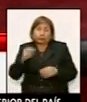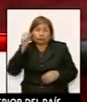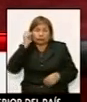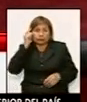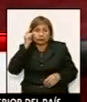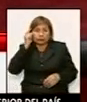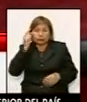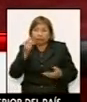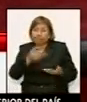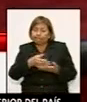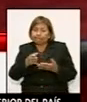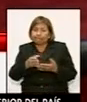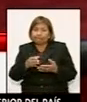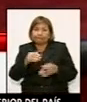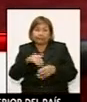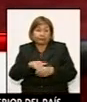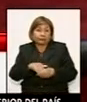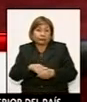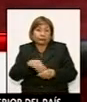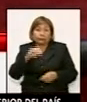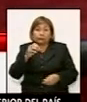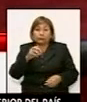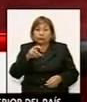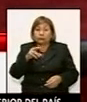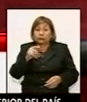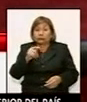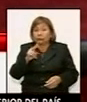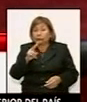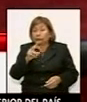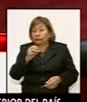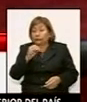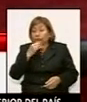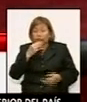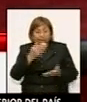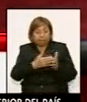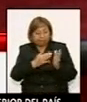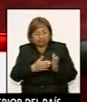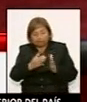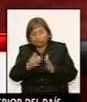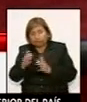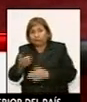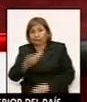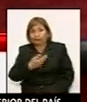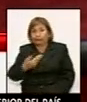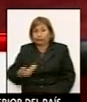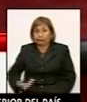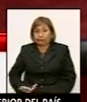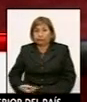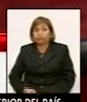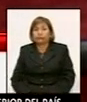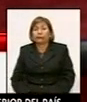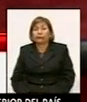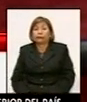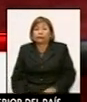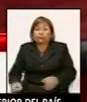siendo que la interoperabilidad es un proceso que se encuentra en marcha en nuestro Estado y que busca